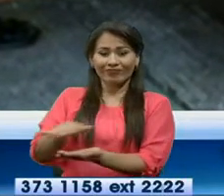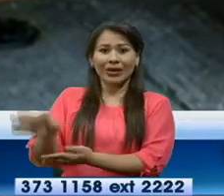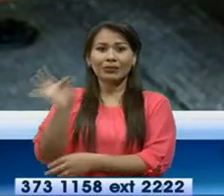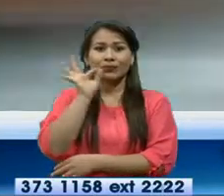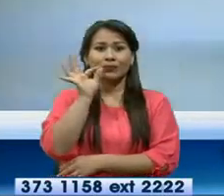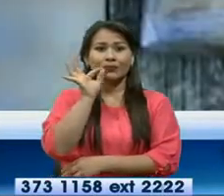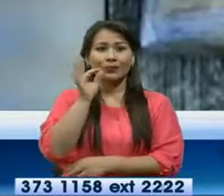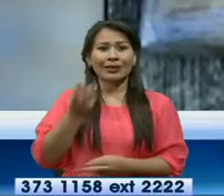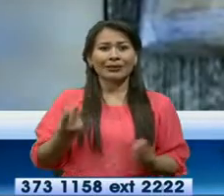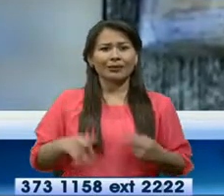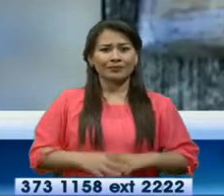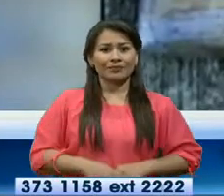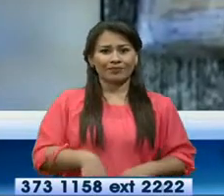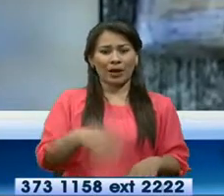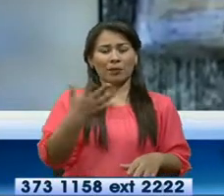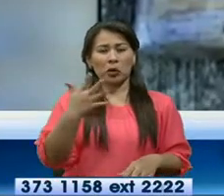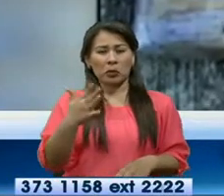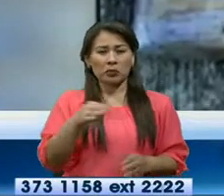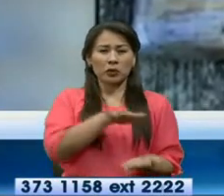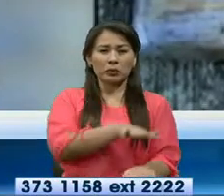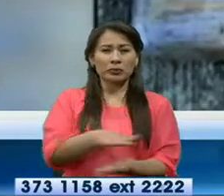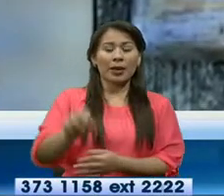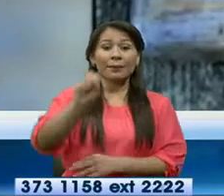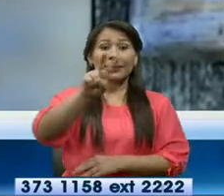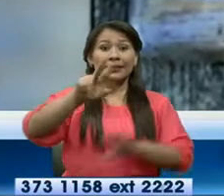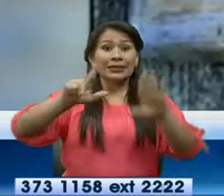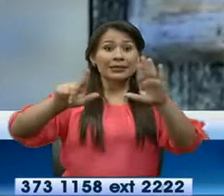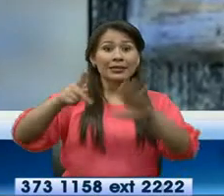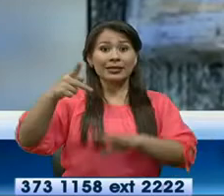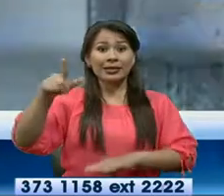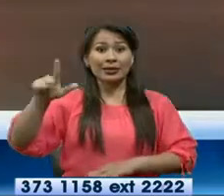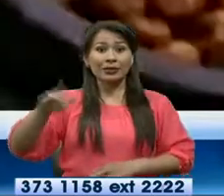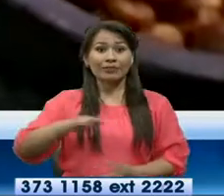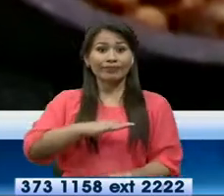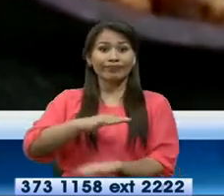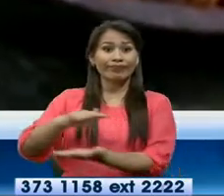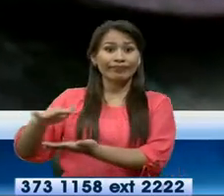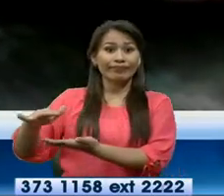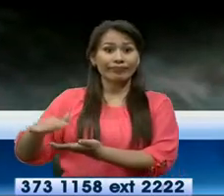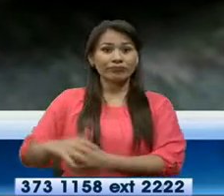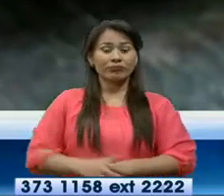marihuana, con un peso aproximado de 7 kilos, informó Iván Casamen.